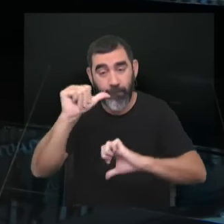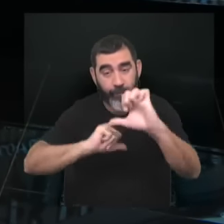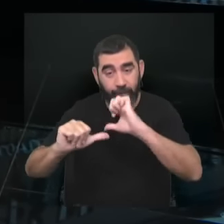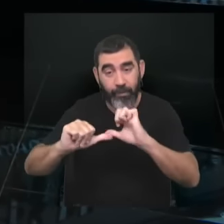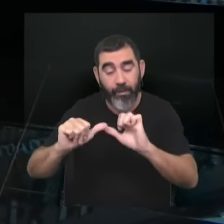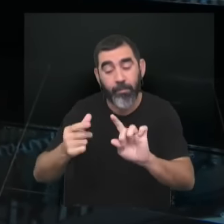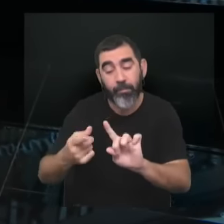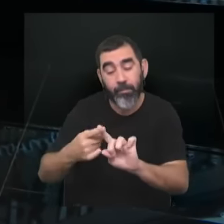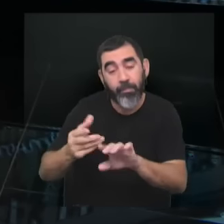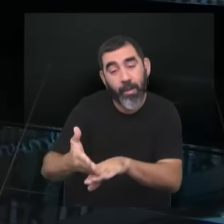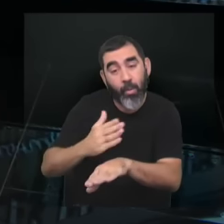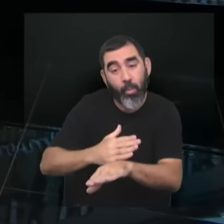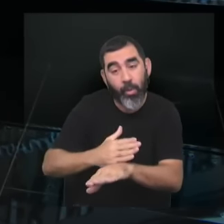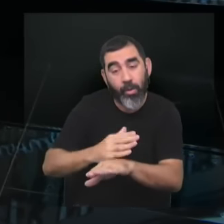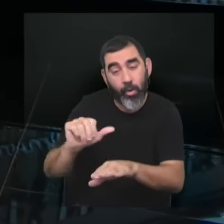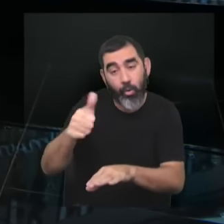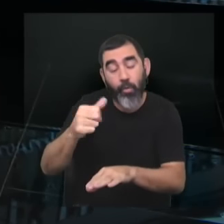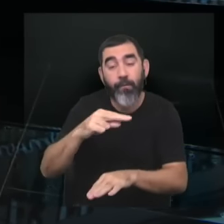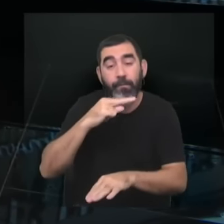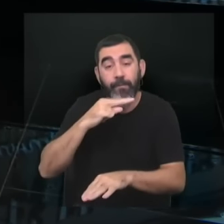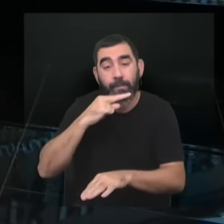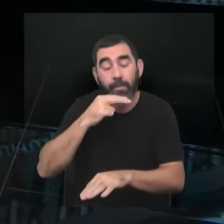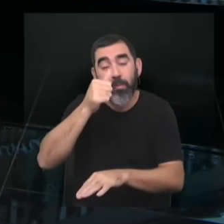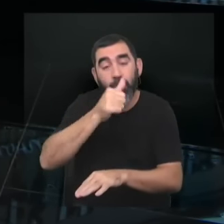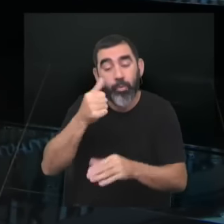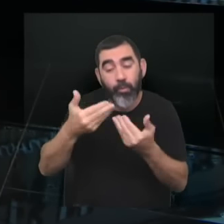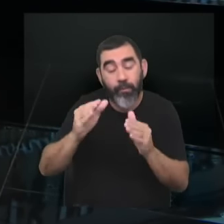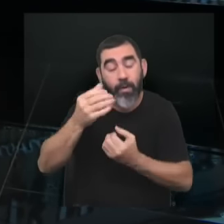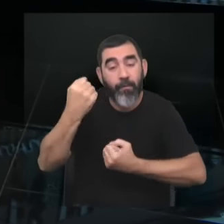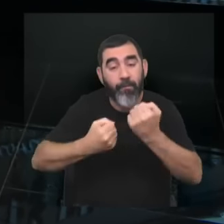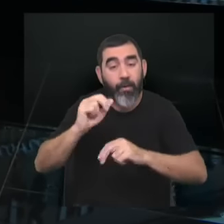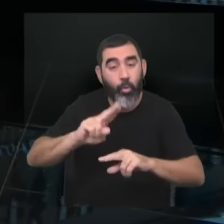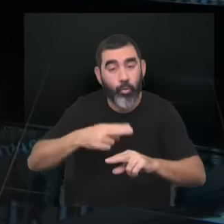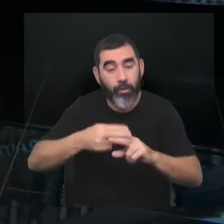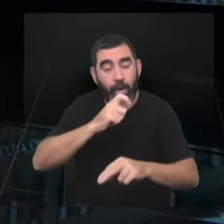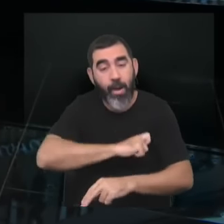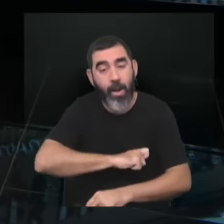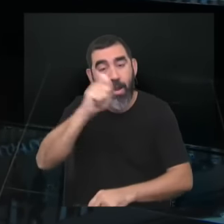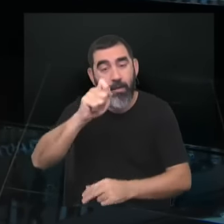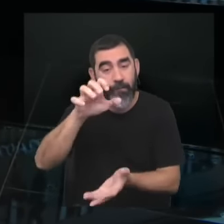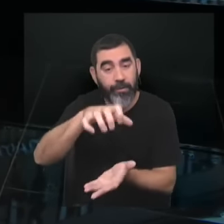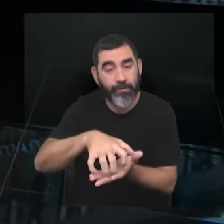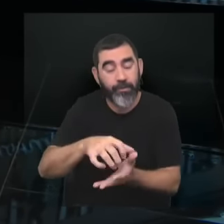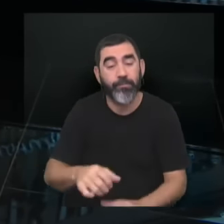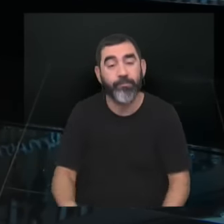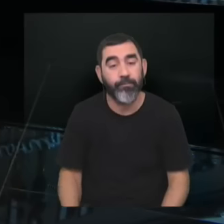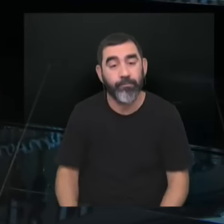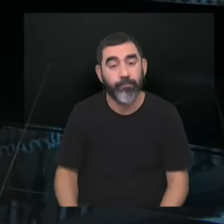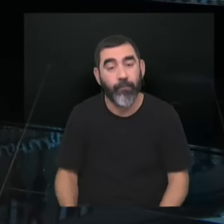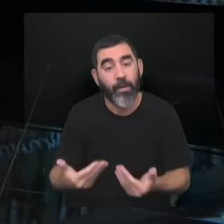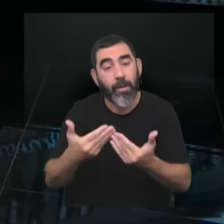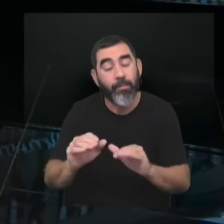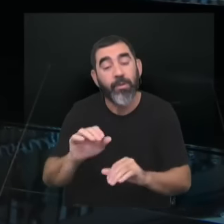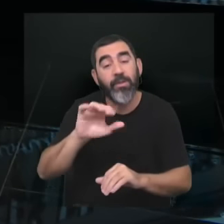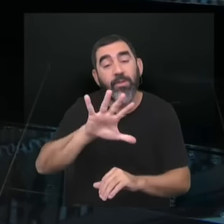preacuerdo que alcanzaron el viernes para intentar reabrir la la planta eh del departamento de la valleja la reapertura sería